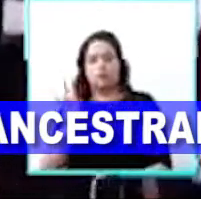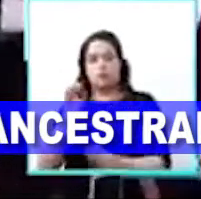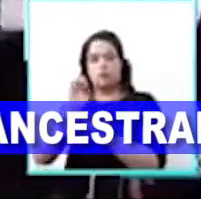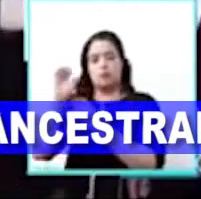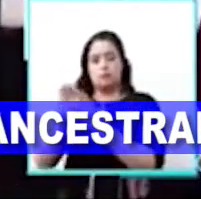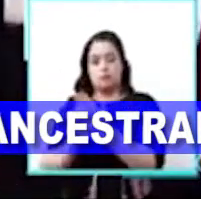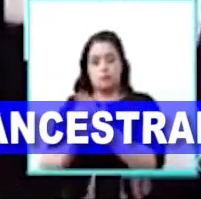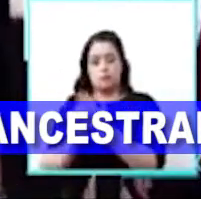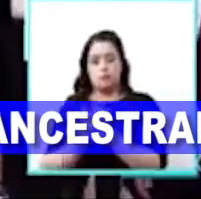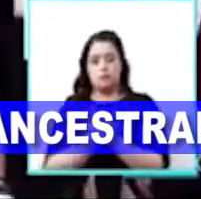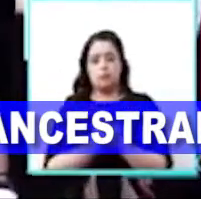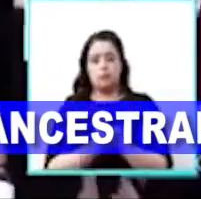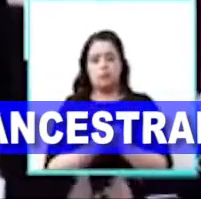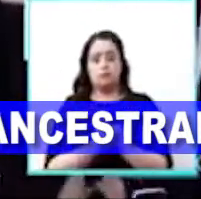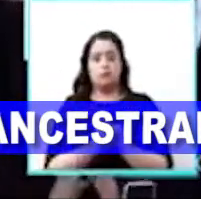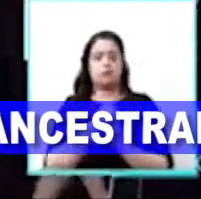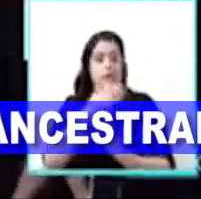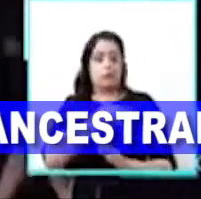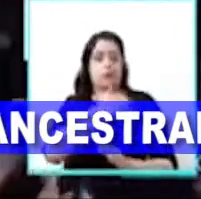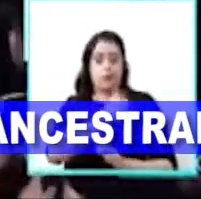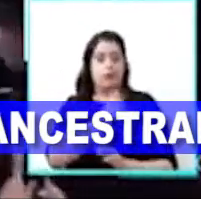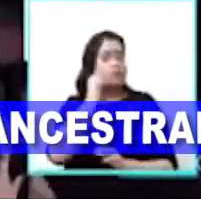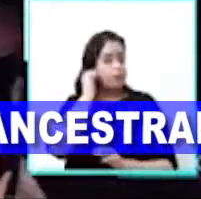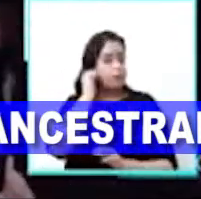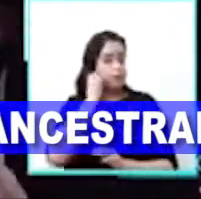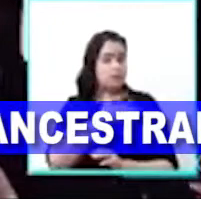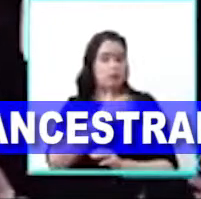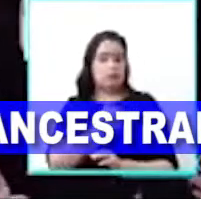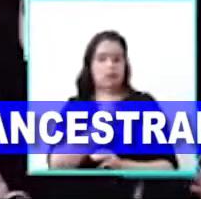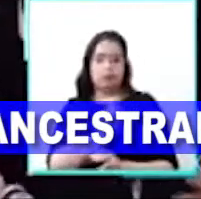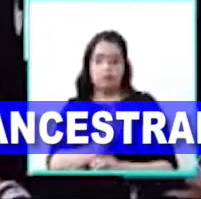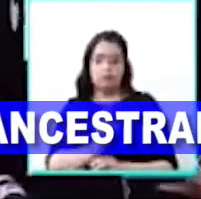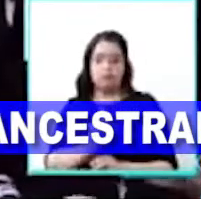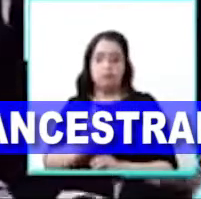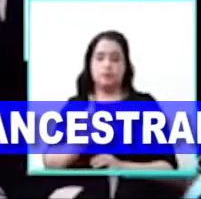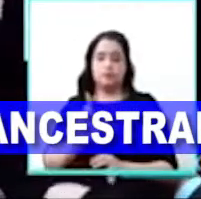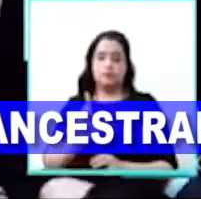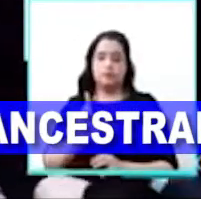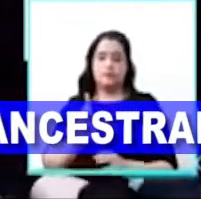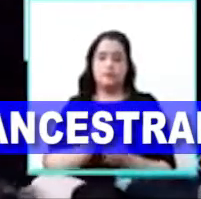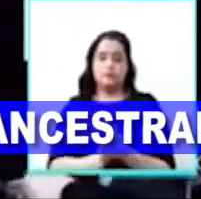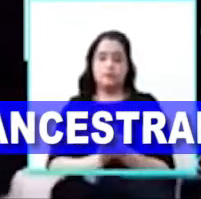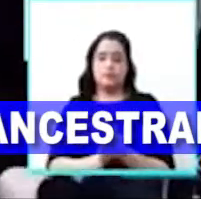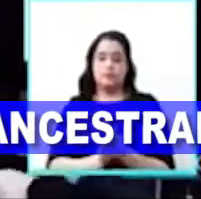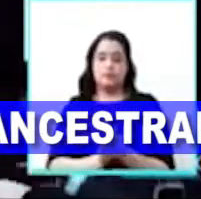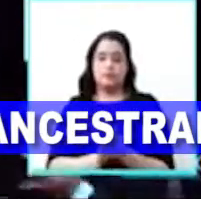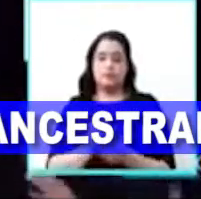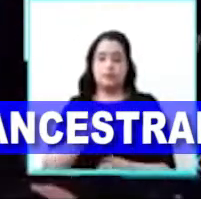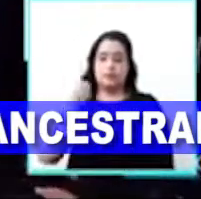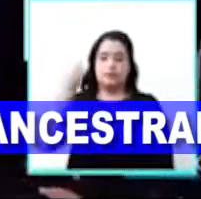Berta Zúñiga Cáceres, hija de Berta Cáceres, le hace entrega de la vara alta